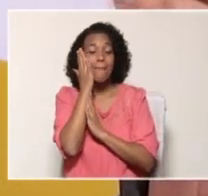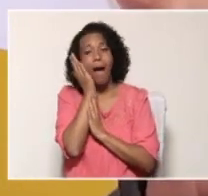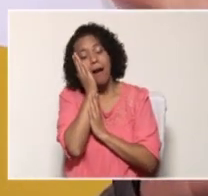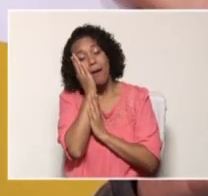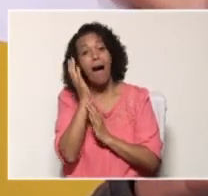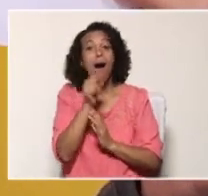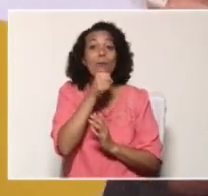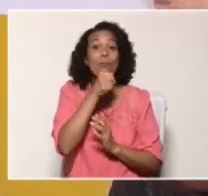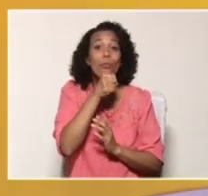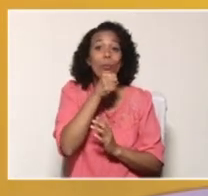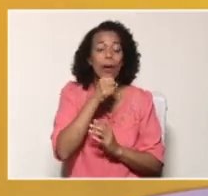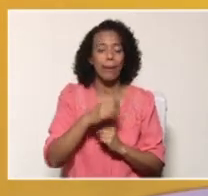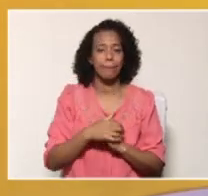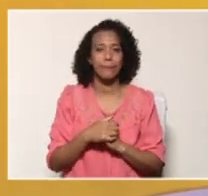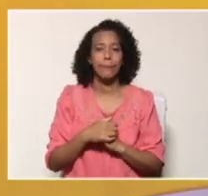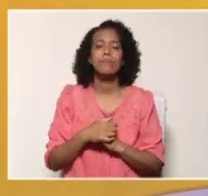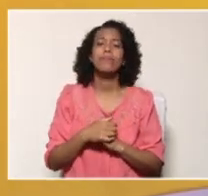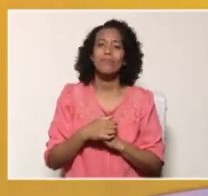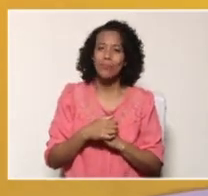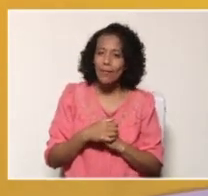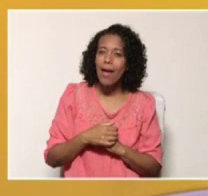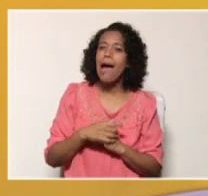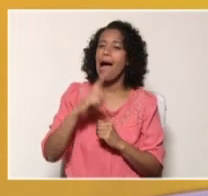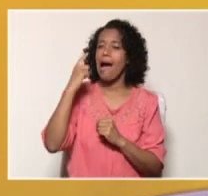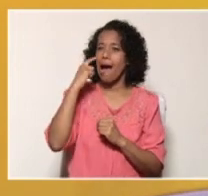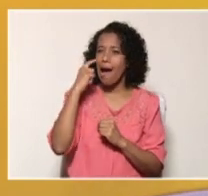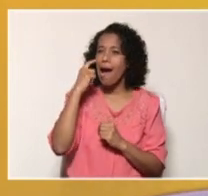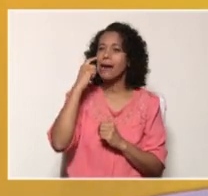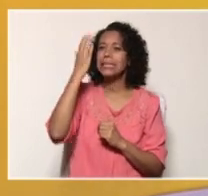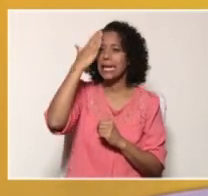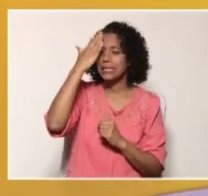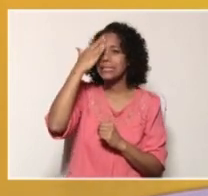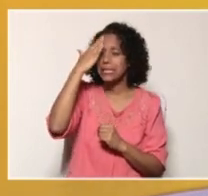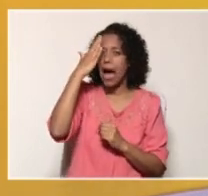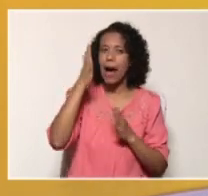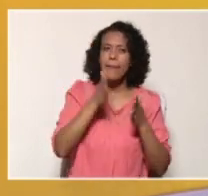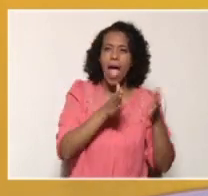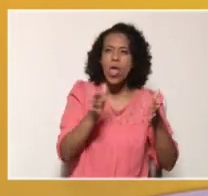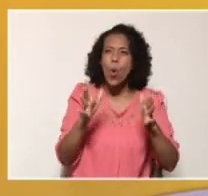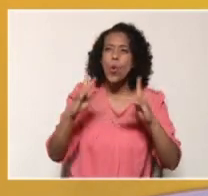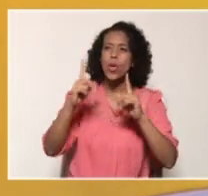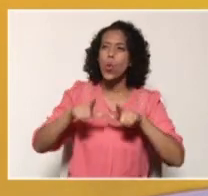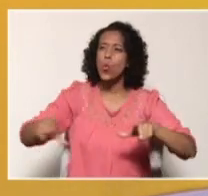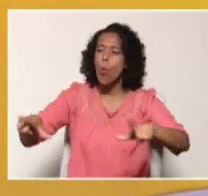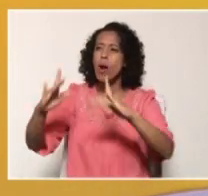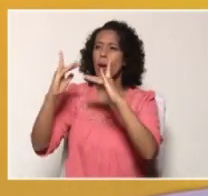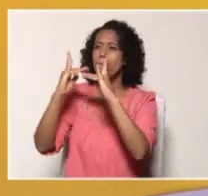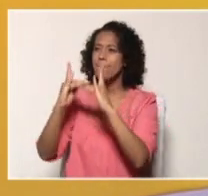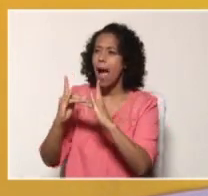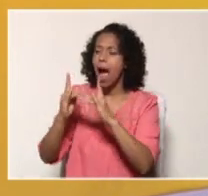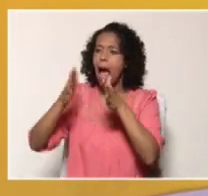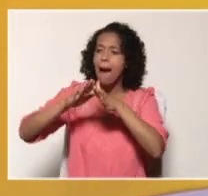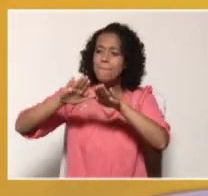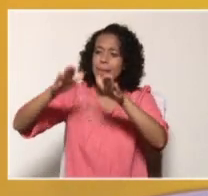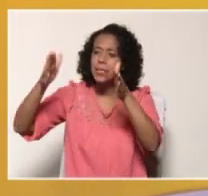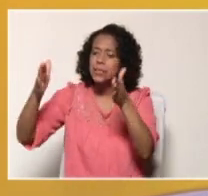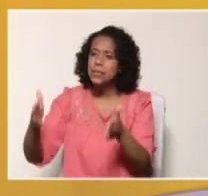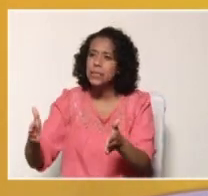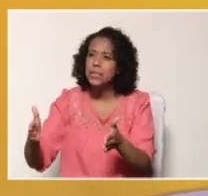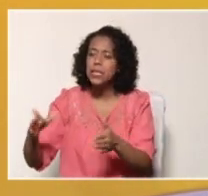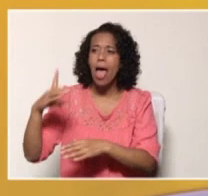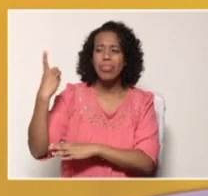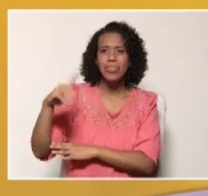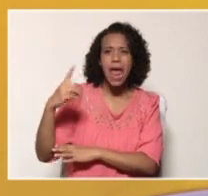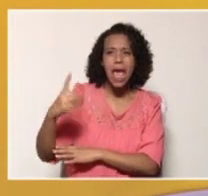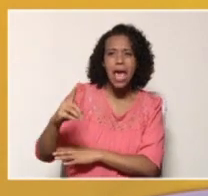abuela. Ah, importante, el niño o la niña ya tiene varias orientaciones allí. Está en la mesita de noche, está en el